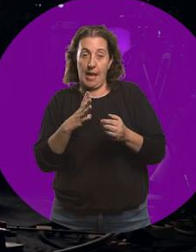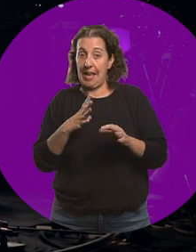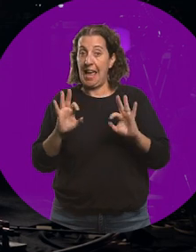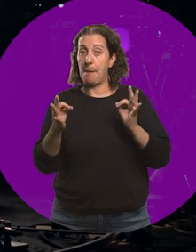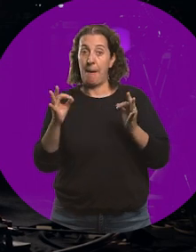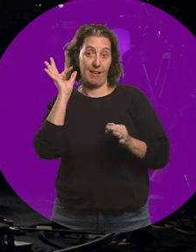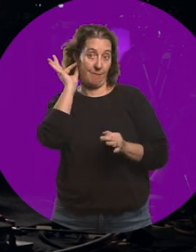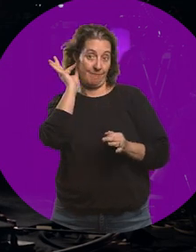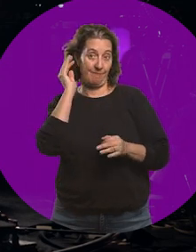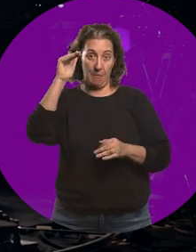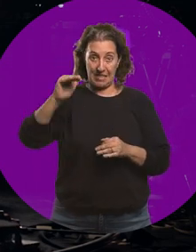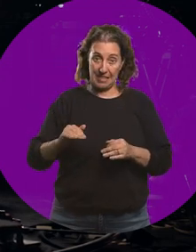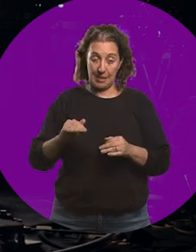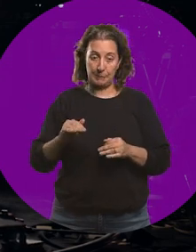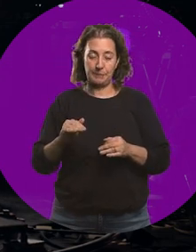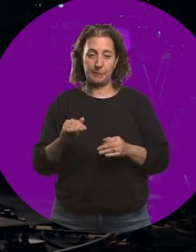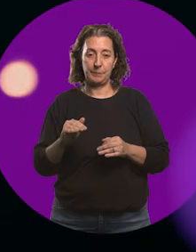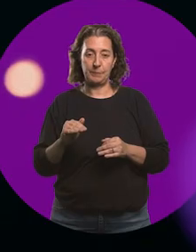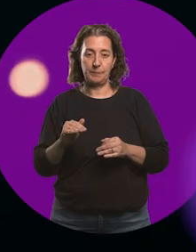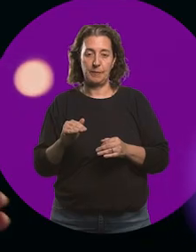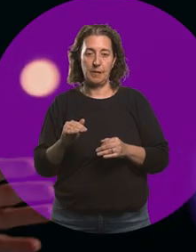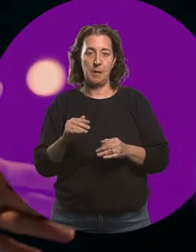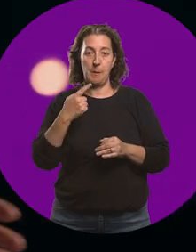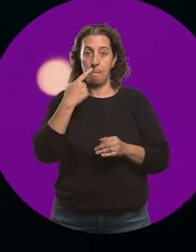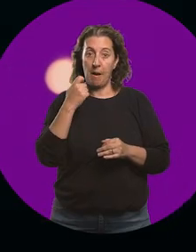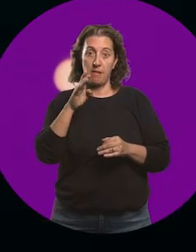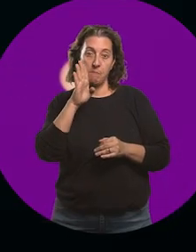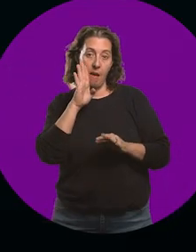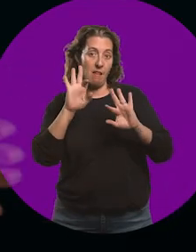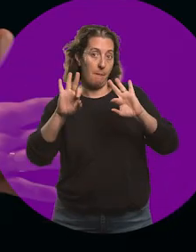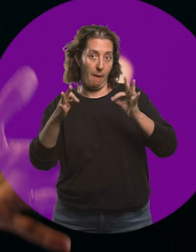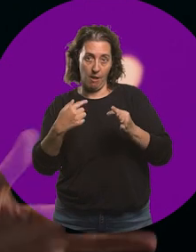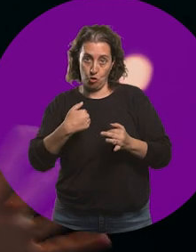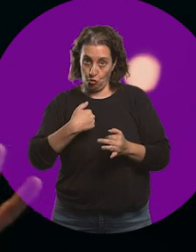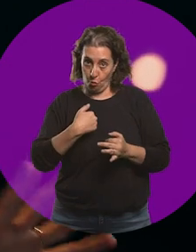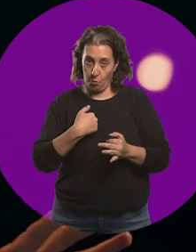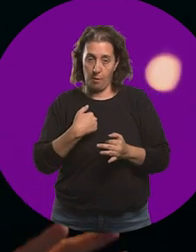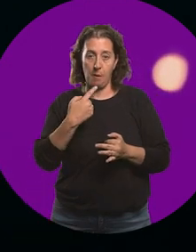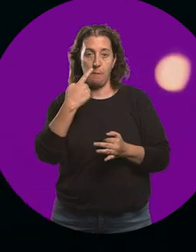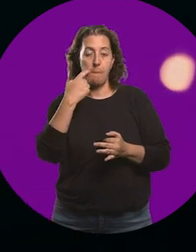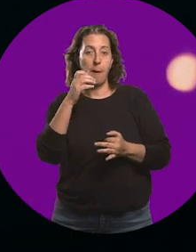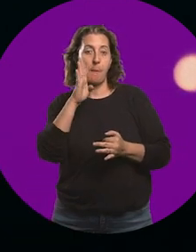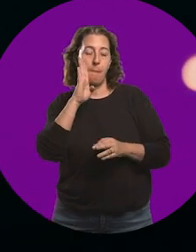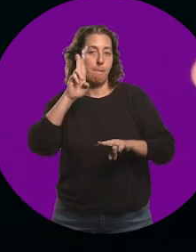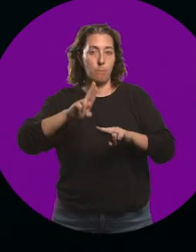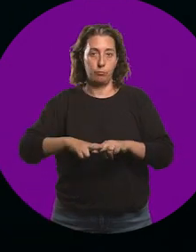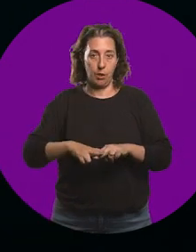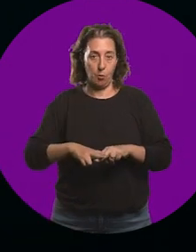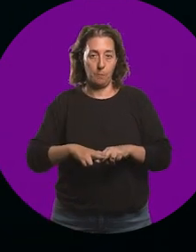más chica, y éramos mi padre y mi madre, mi hermana y yo, mi papá y mi mamá son fallecidos,